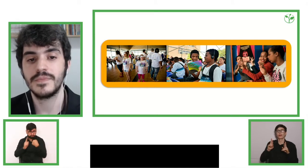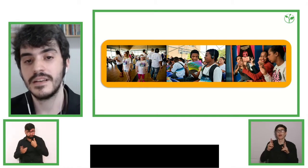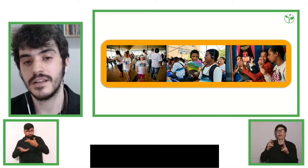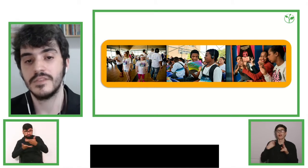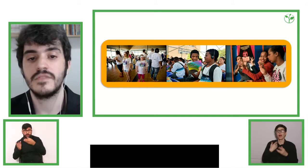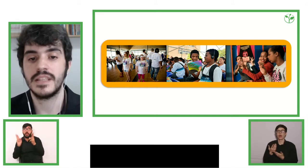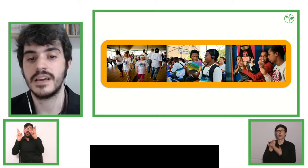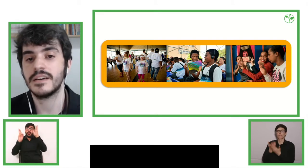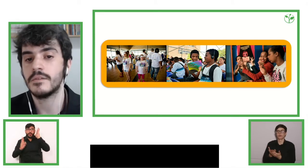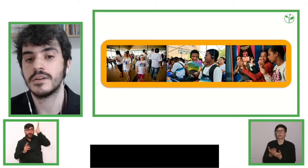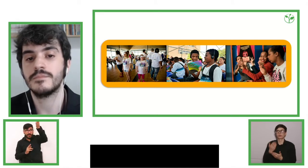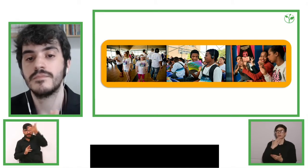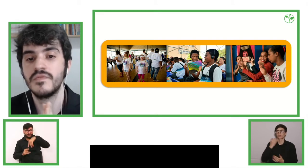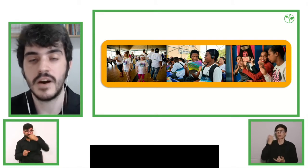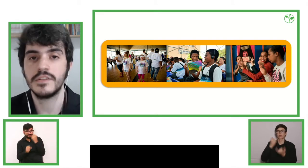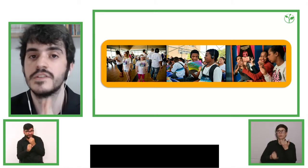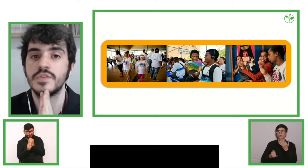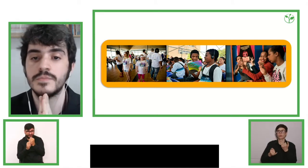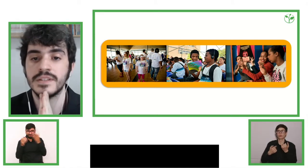último, un mensaje.